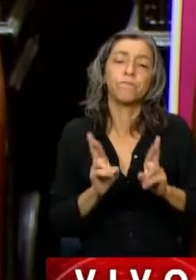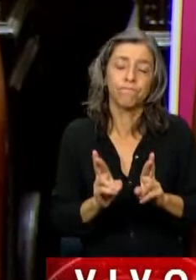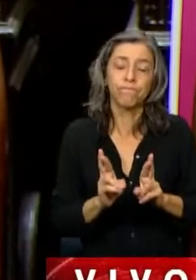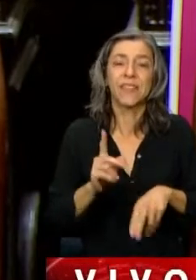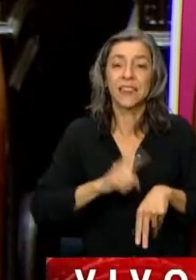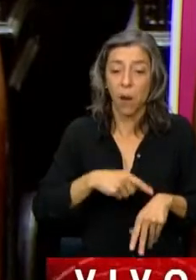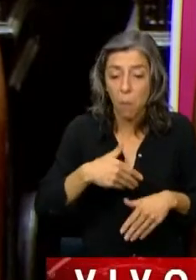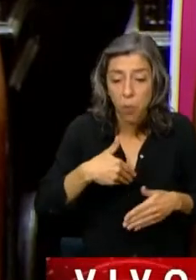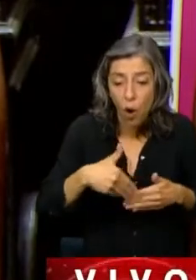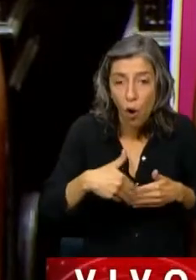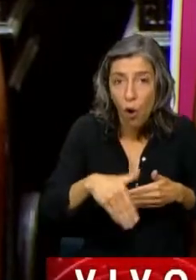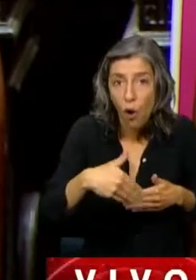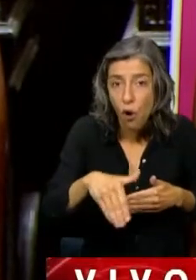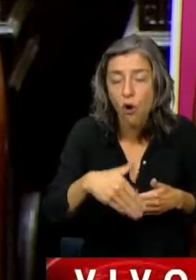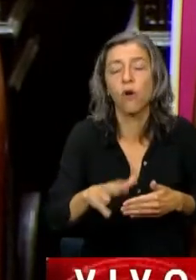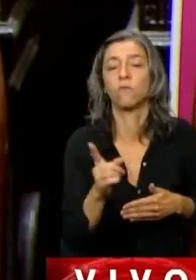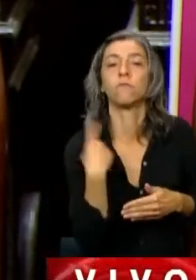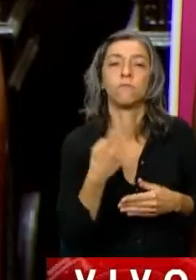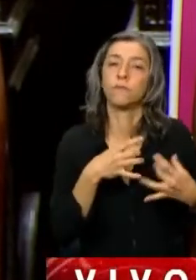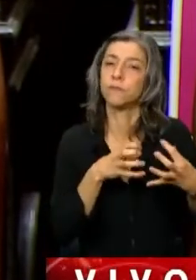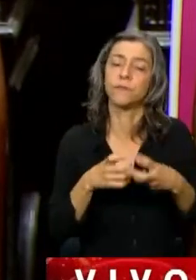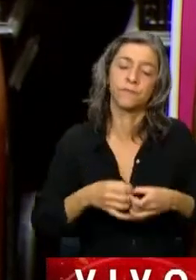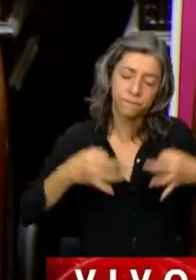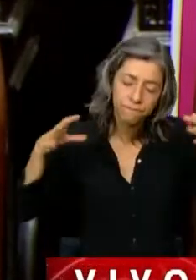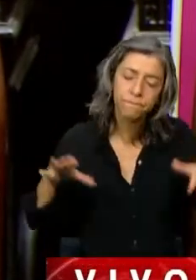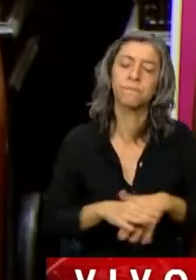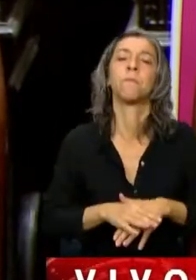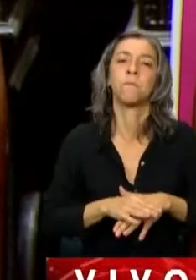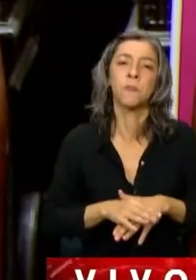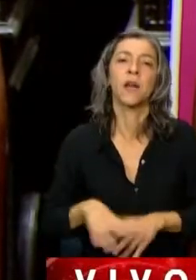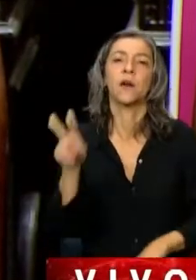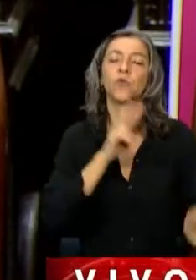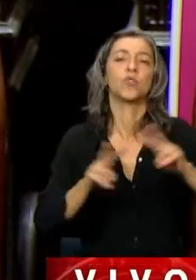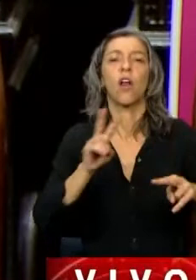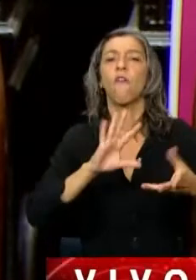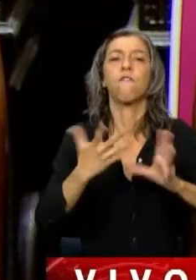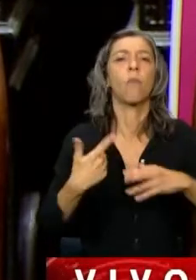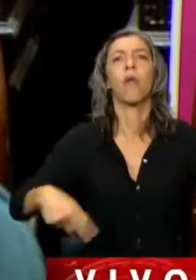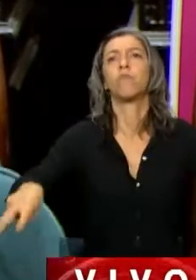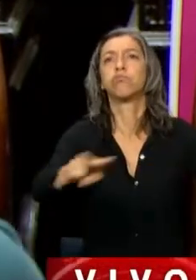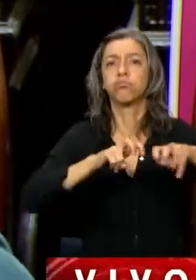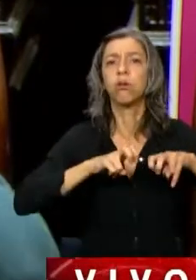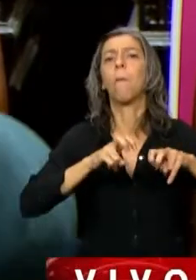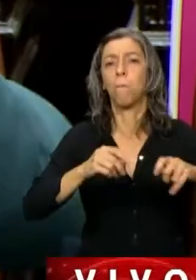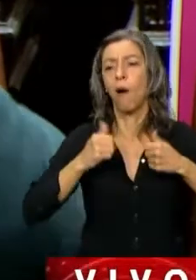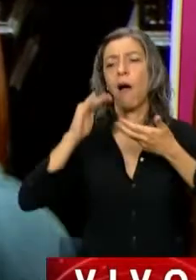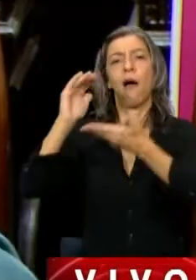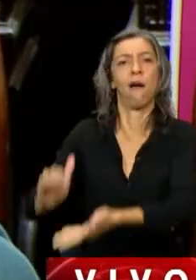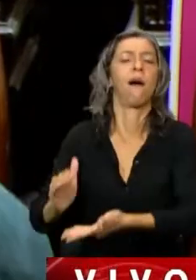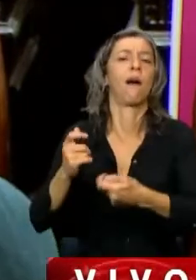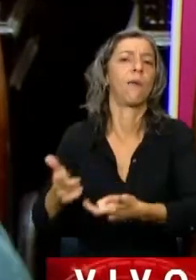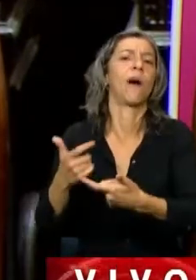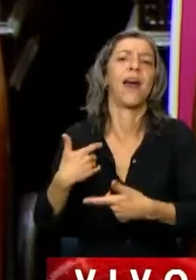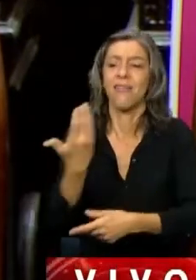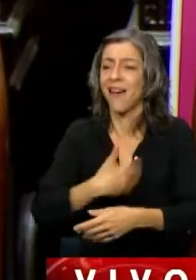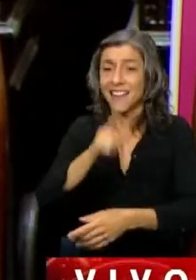esta Cámara, en el Congreso de la Nación, podamos discutir una política de financiamiento que garantice que la sociedad argentina, que el Estado argentino